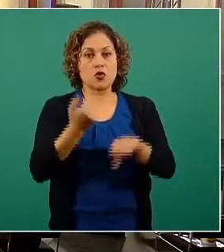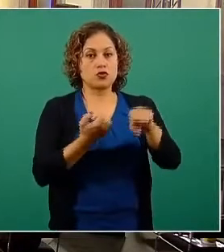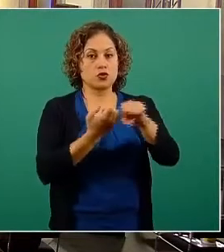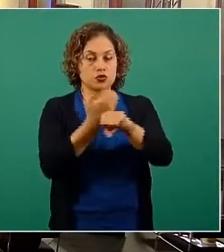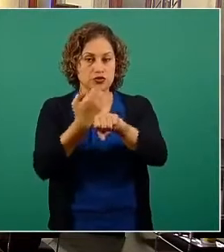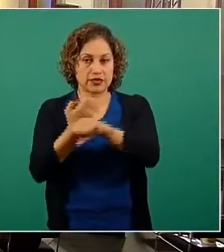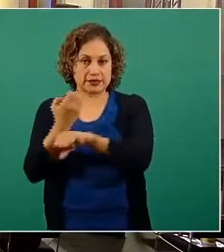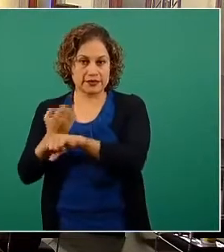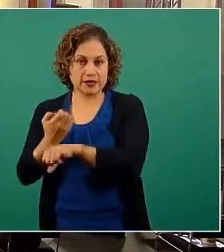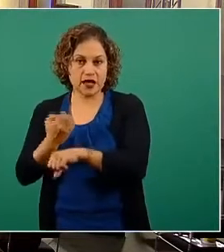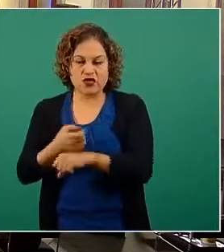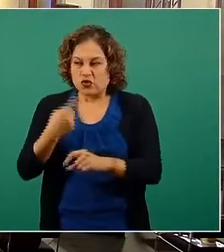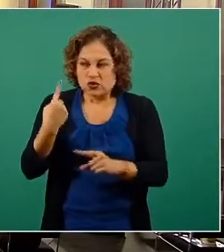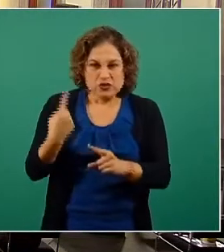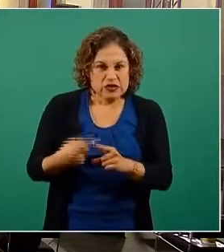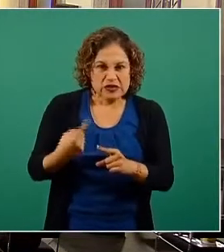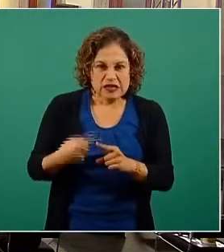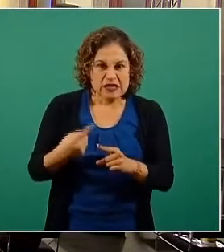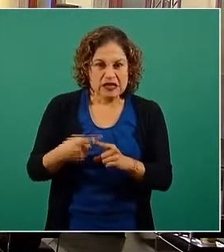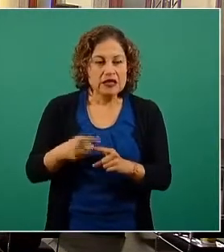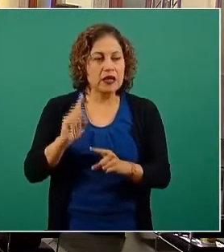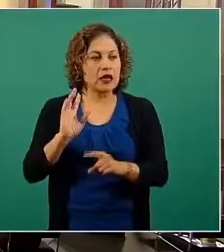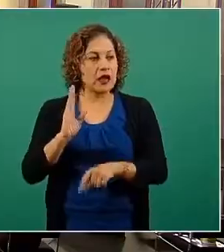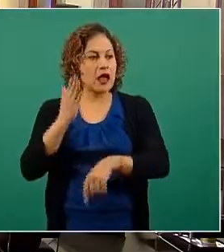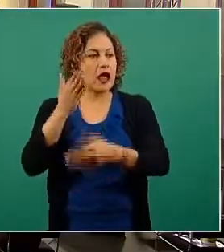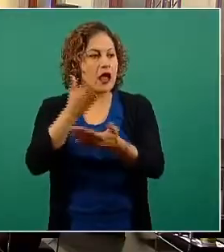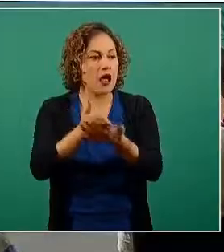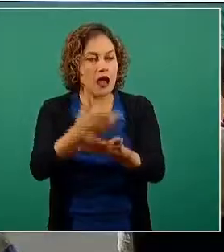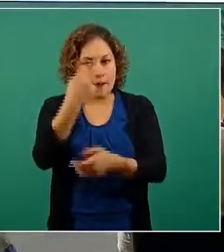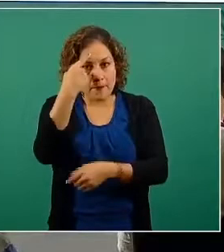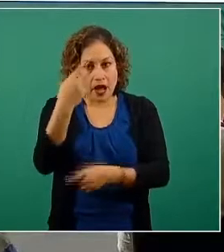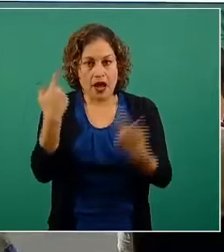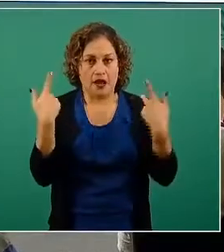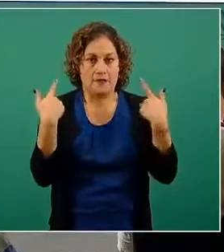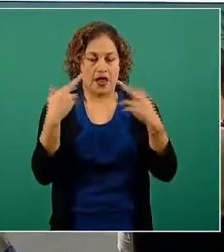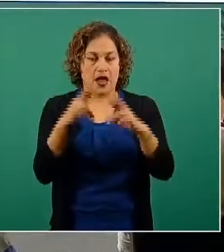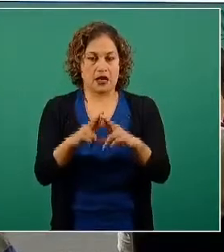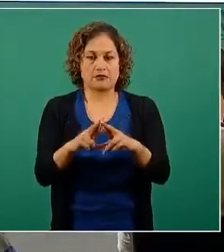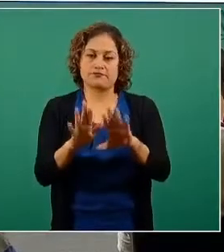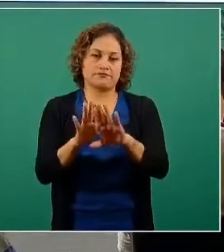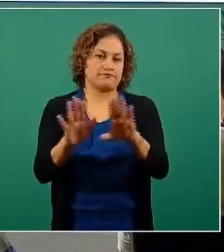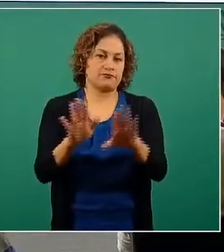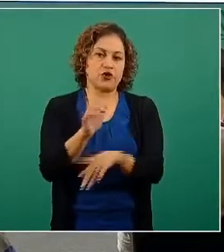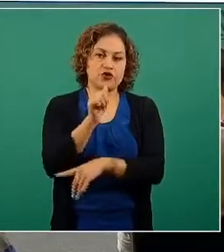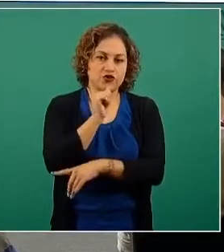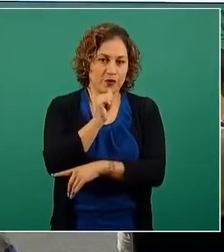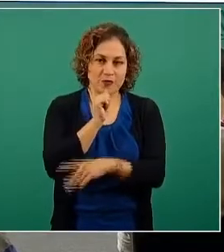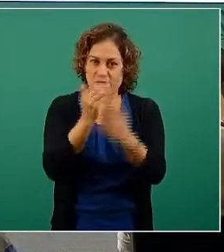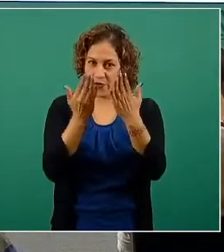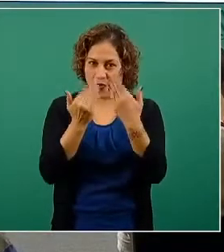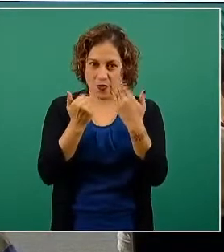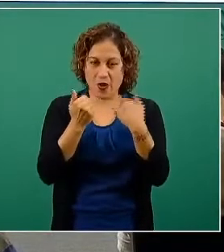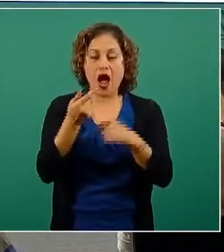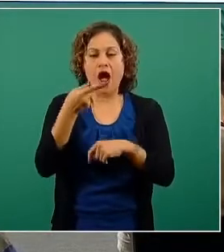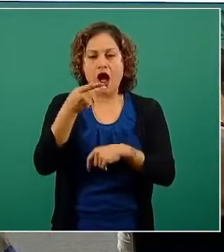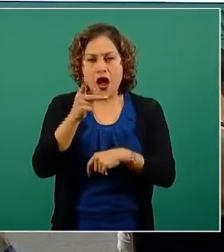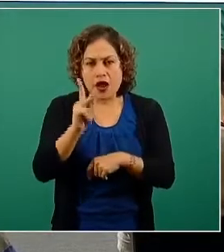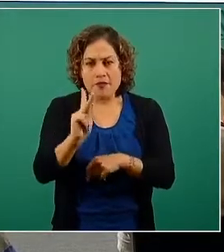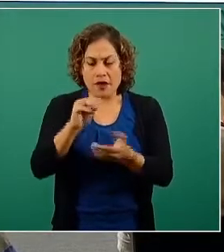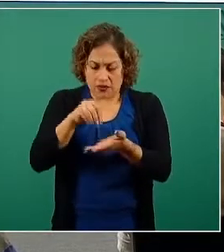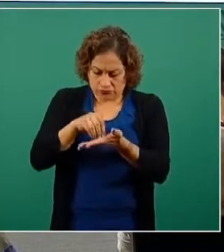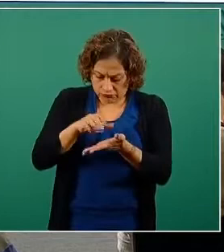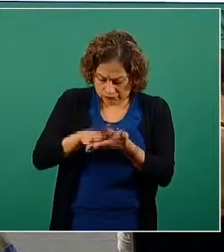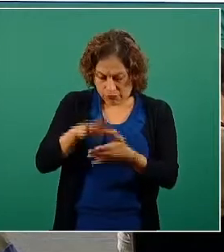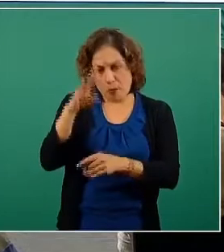definidas para que también se les aplique a personal educativo, sí se contempla pues en algunas entidades federativas que ya tienen